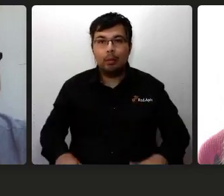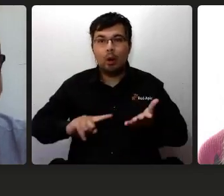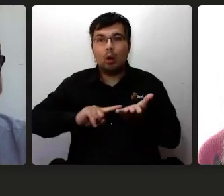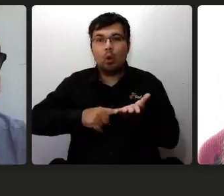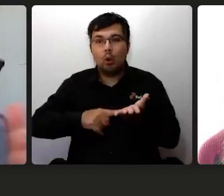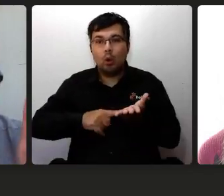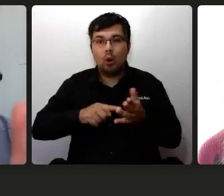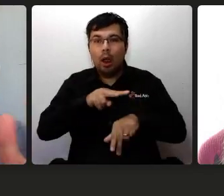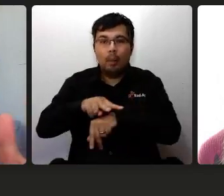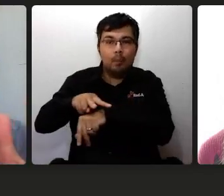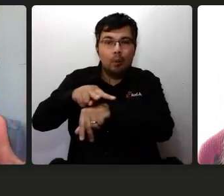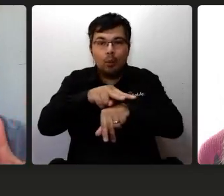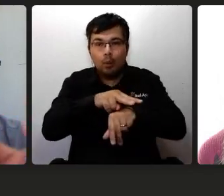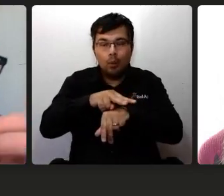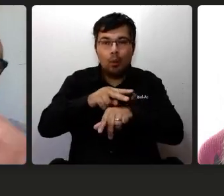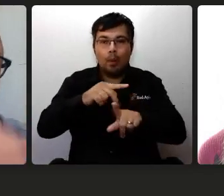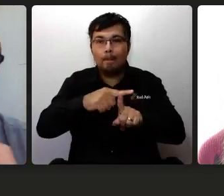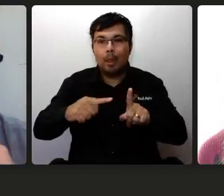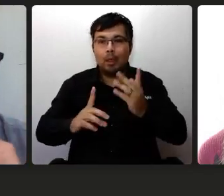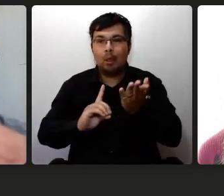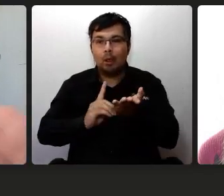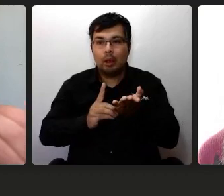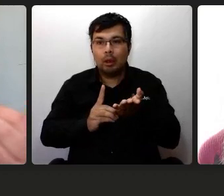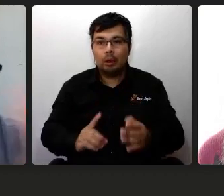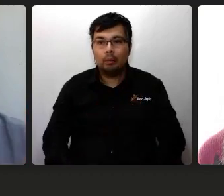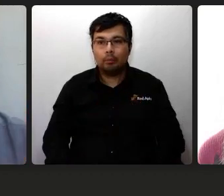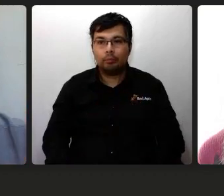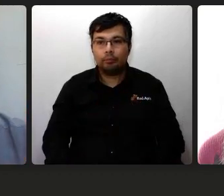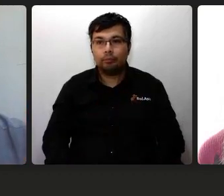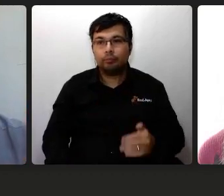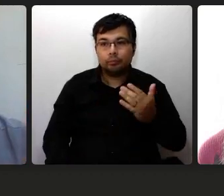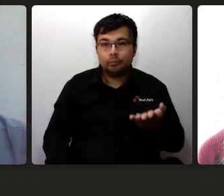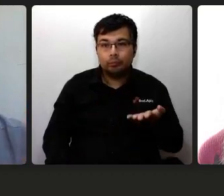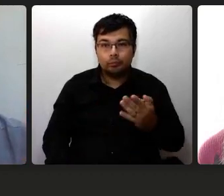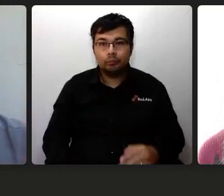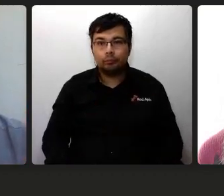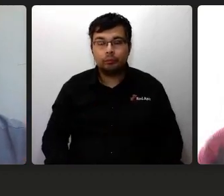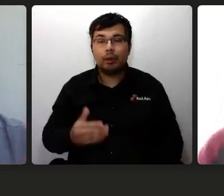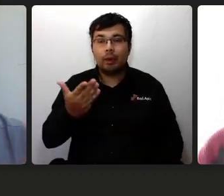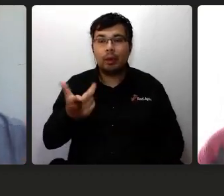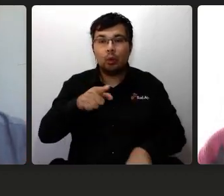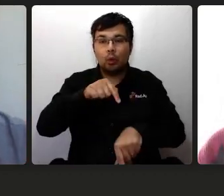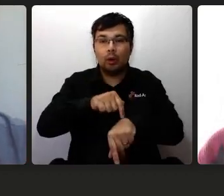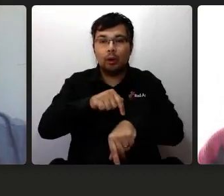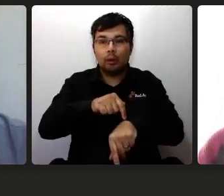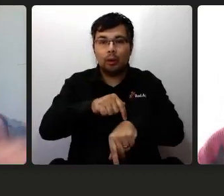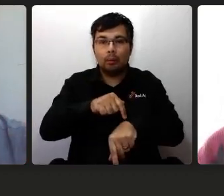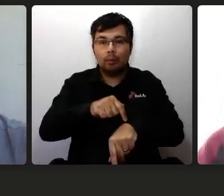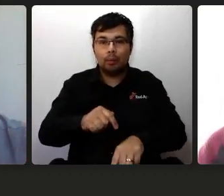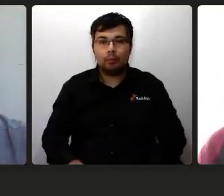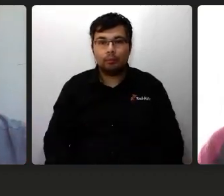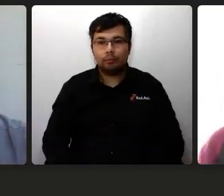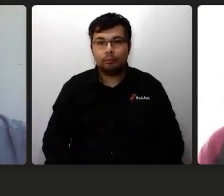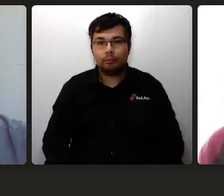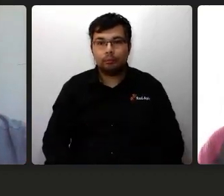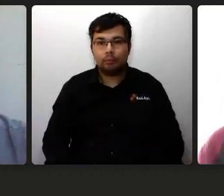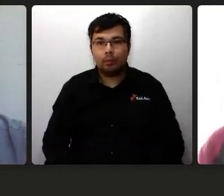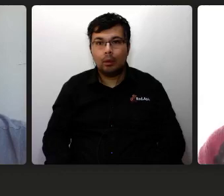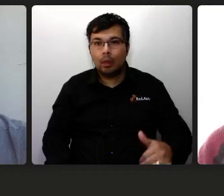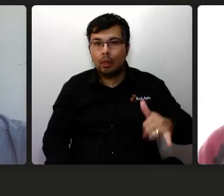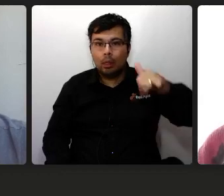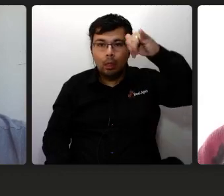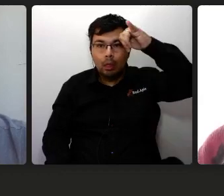digitales y el marketing digital? Lo que nos comentabas, y esto te sumo al factor tiempo. ¿Escuchas? Que no soy pulpo. Ay, perdón,